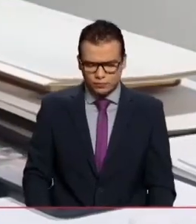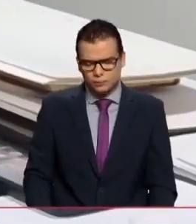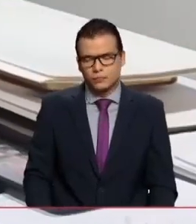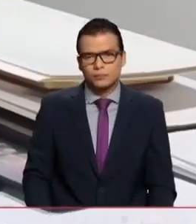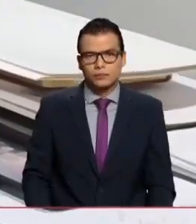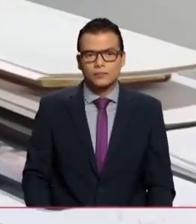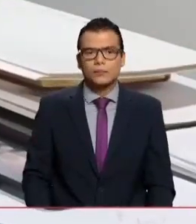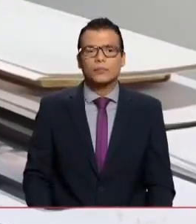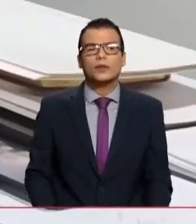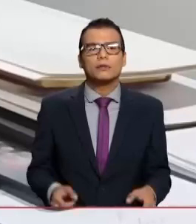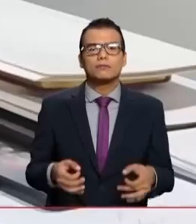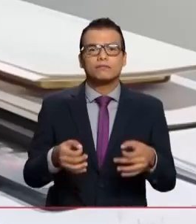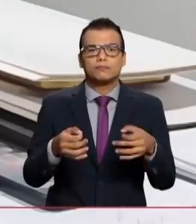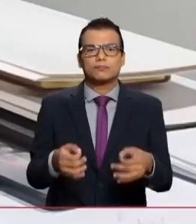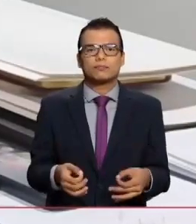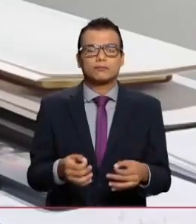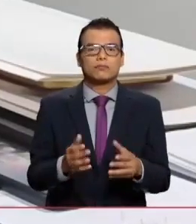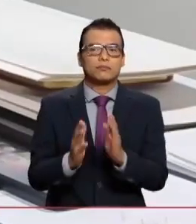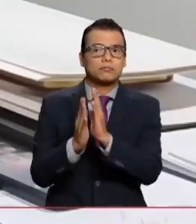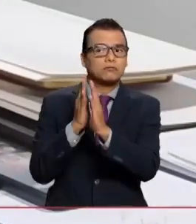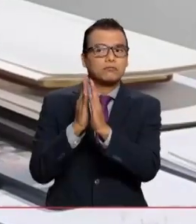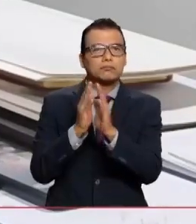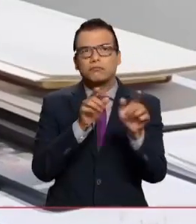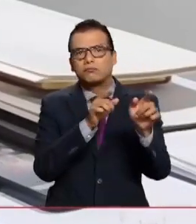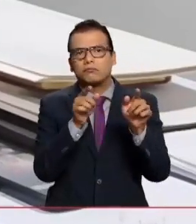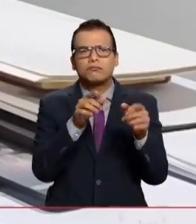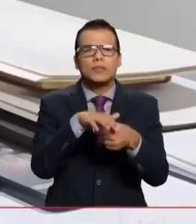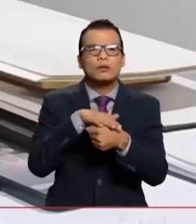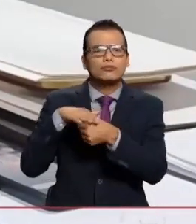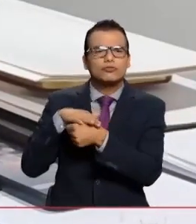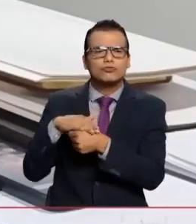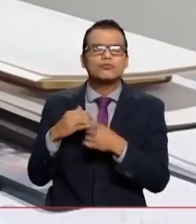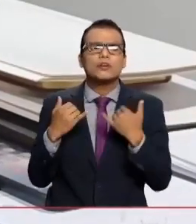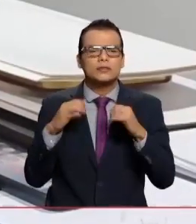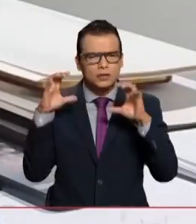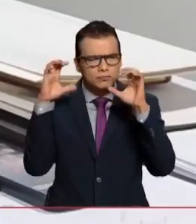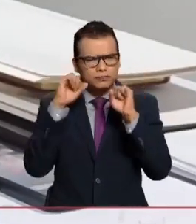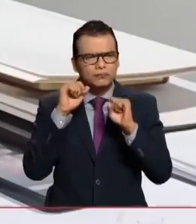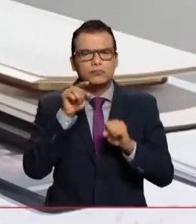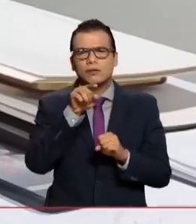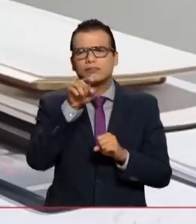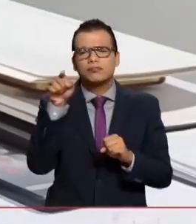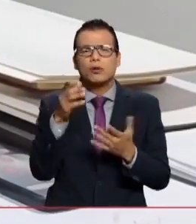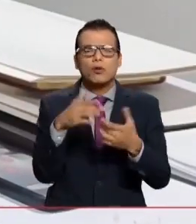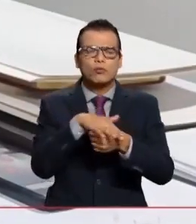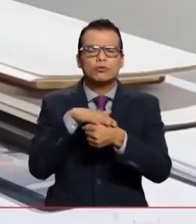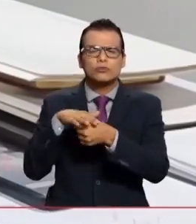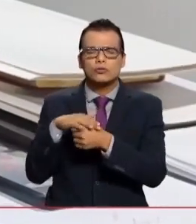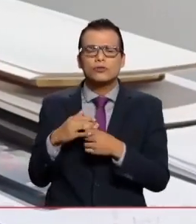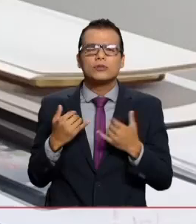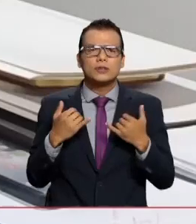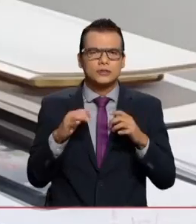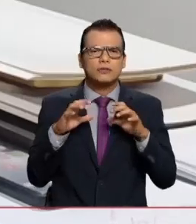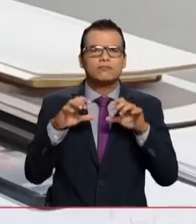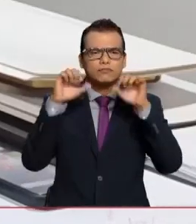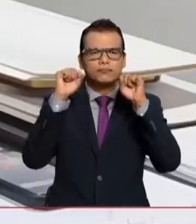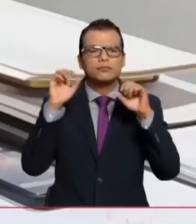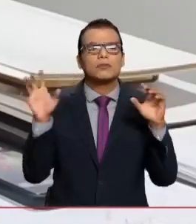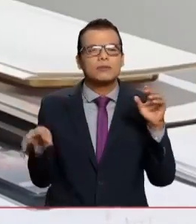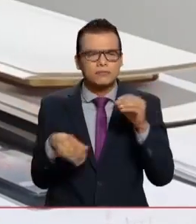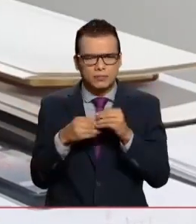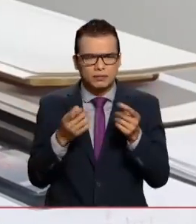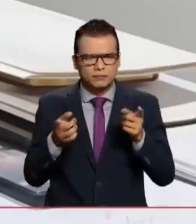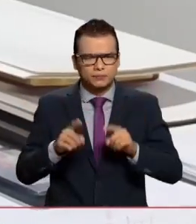Bueno, tenemos en este momento el reporte parcial de la evaluación de daños y necesidades que están haciendo los organismos de socorro en coordinación